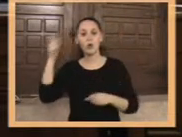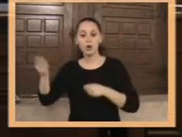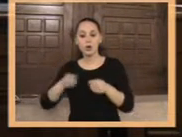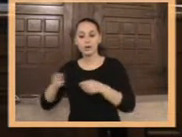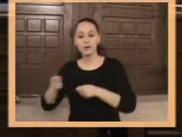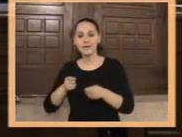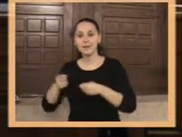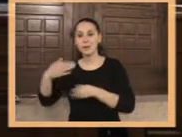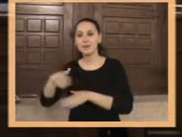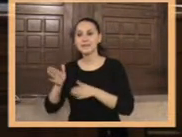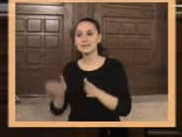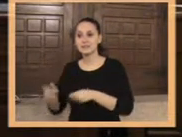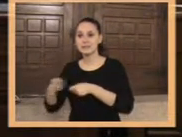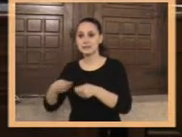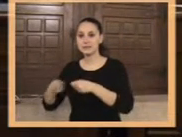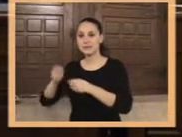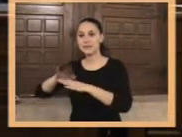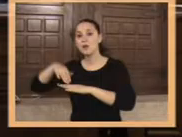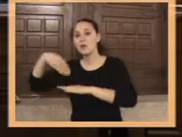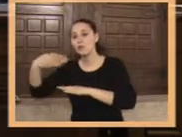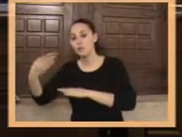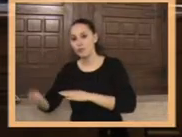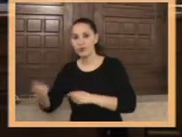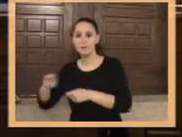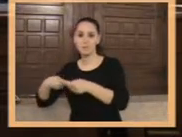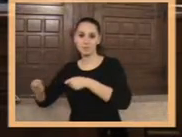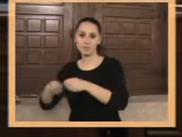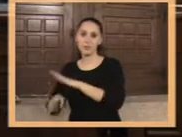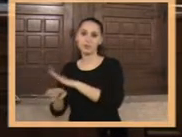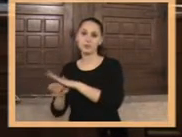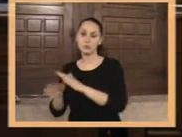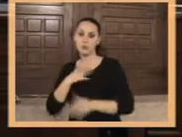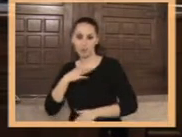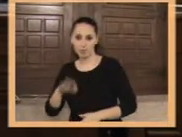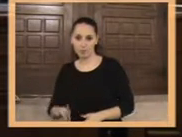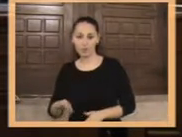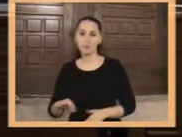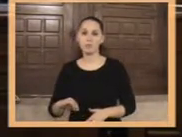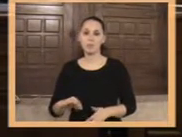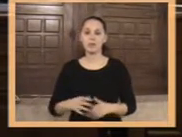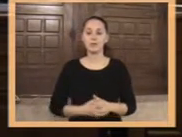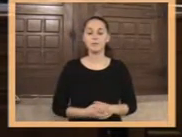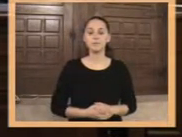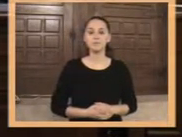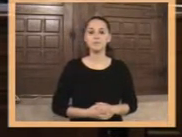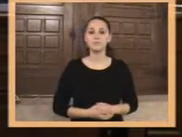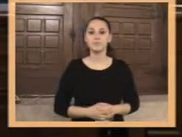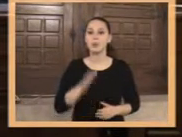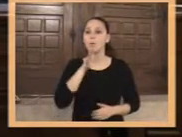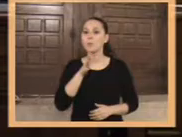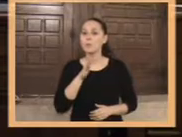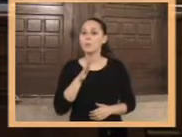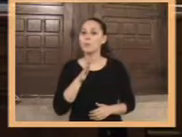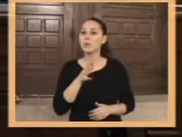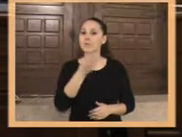venta fuera de establecimiento comercial permanente y ordenar la publicación del acuerdo de la aprobación inicial en el Boletín Oficial de la Provincia de Cáceres por un plazo de 30